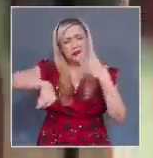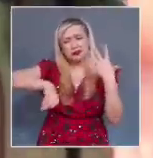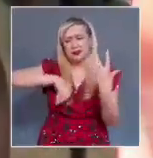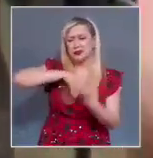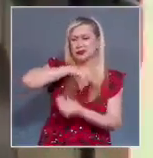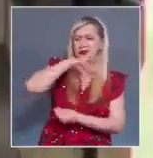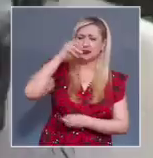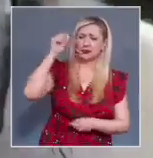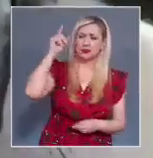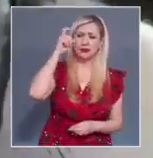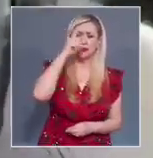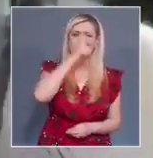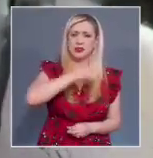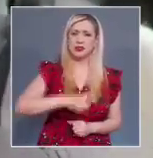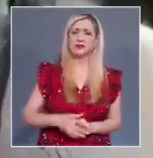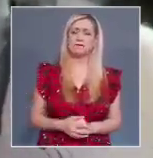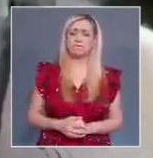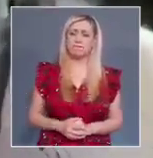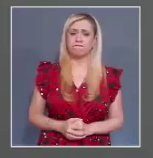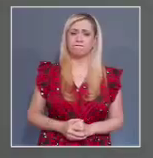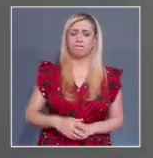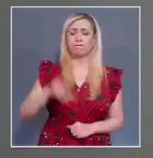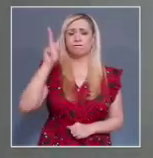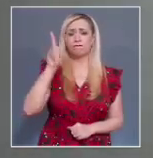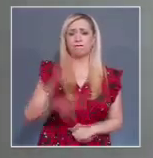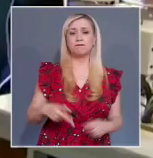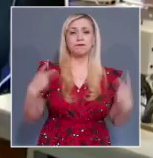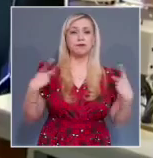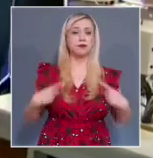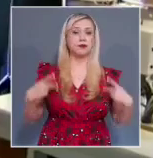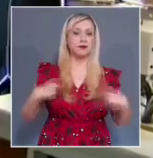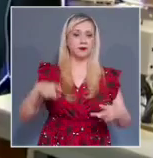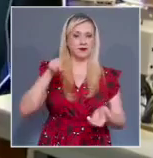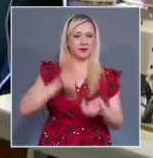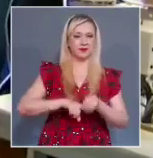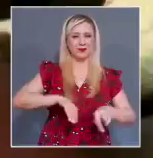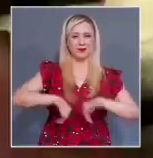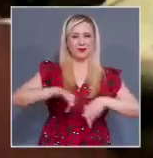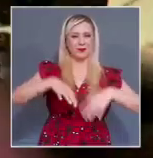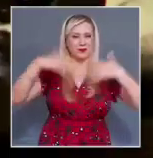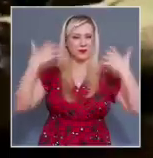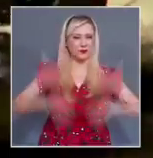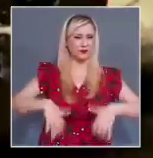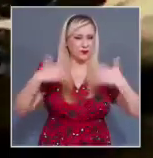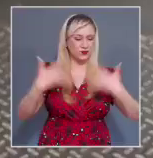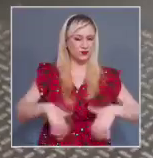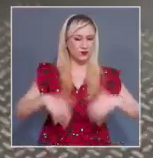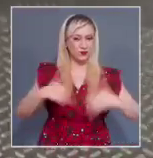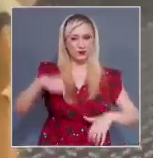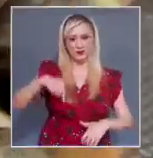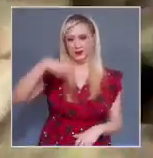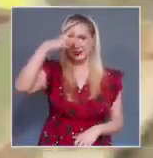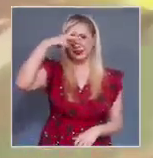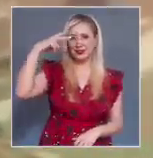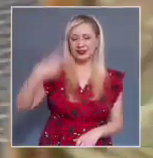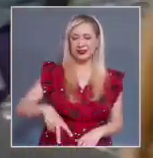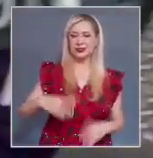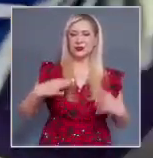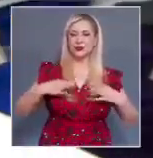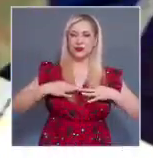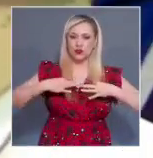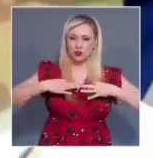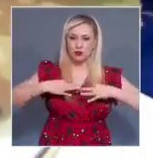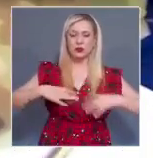De las 2 millones de personas que trabajan en la industria de la moda en nuestro país, el